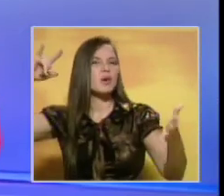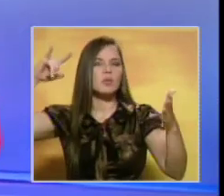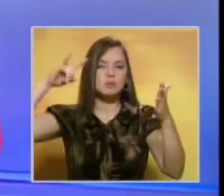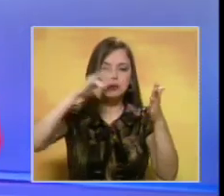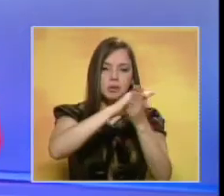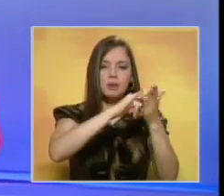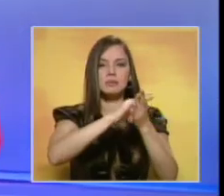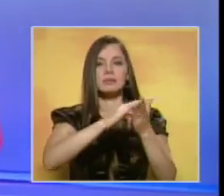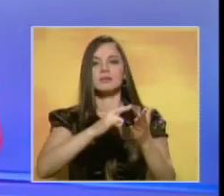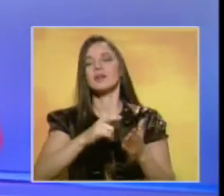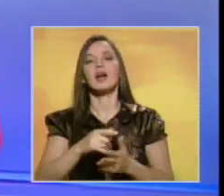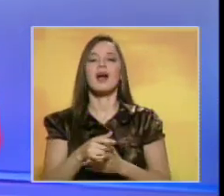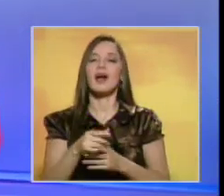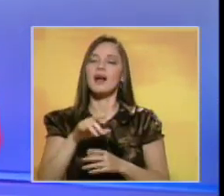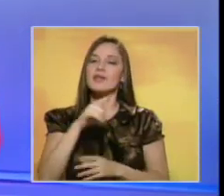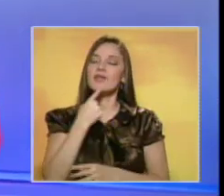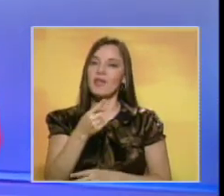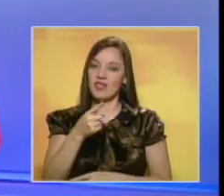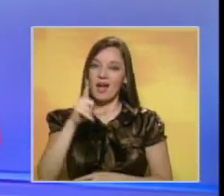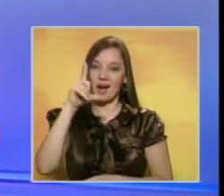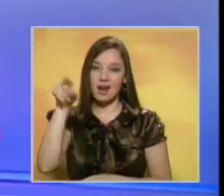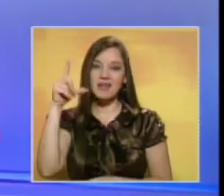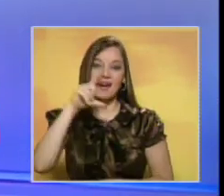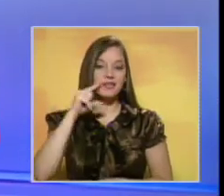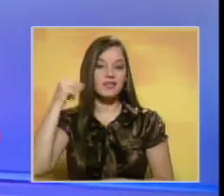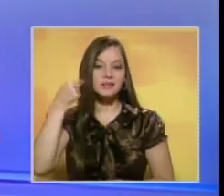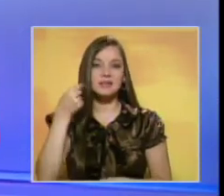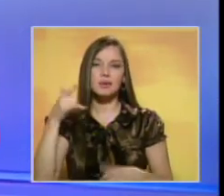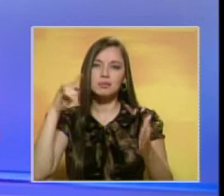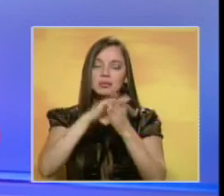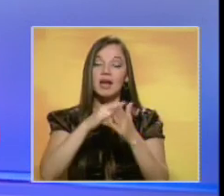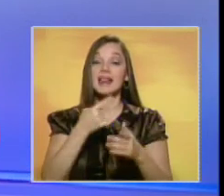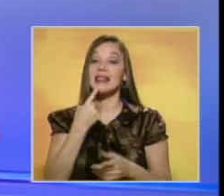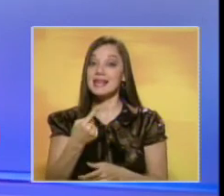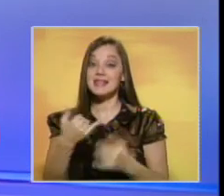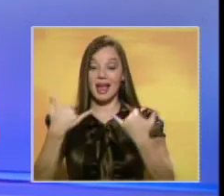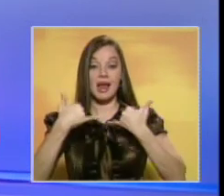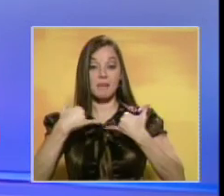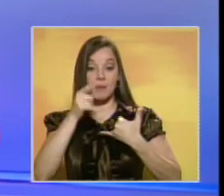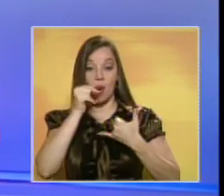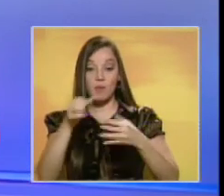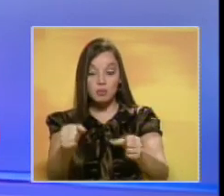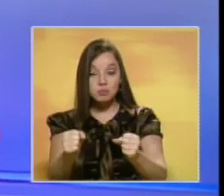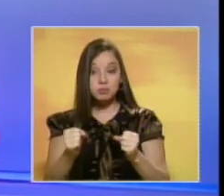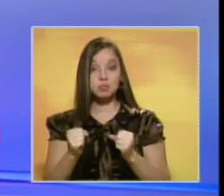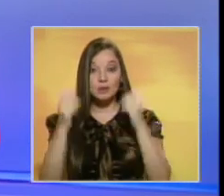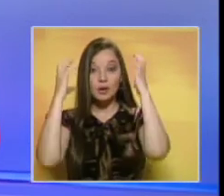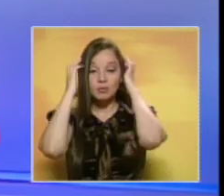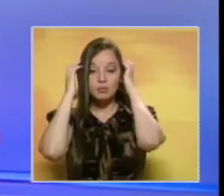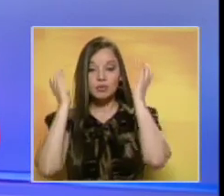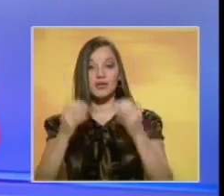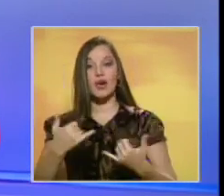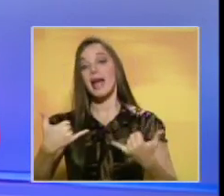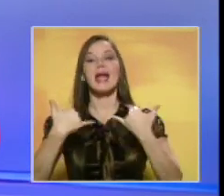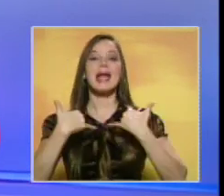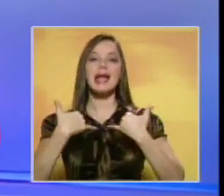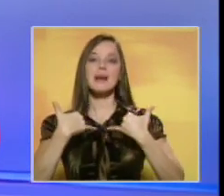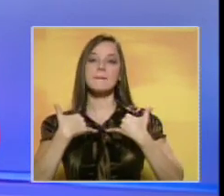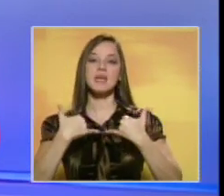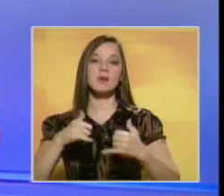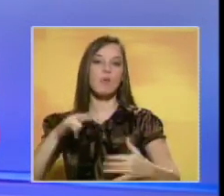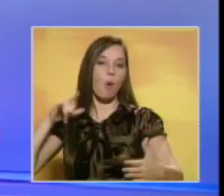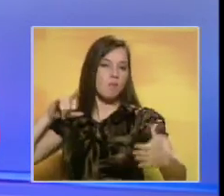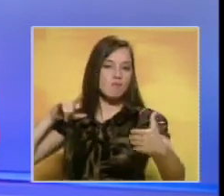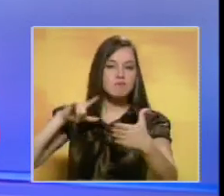accidente del vuelo 9525 de Germanwings señalan que el copiloto de 28 años, Andreas Lubitz, hizo